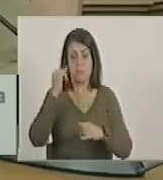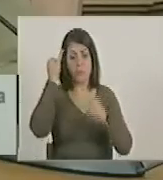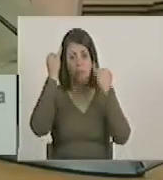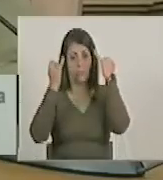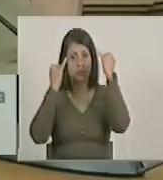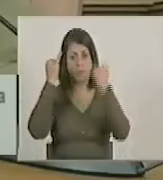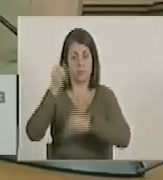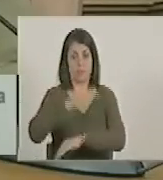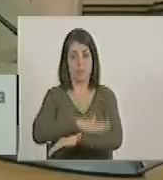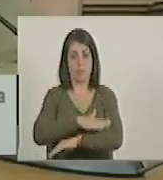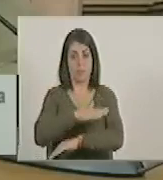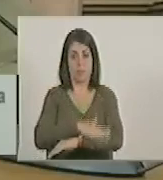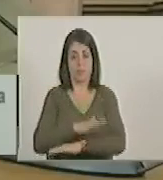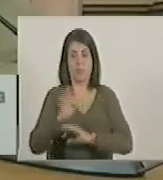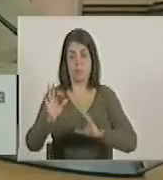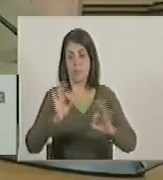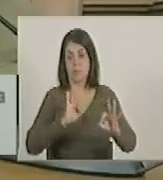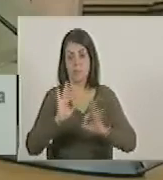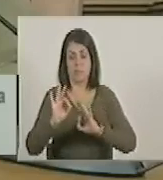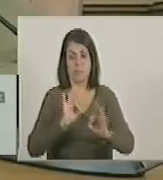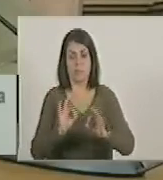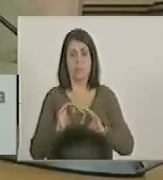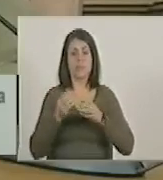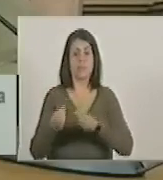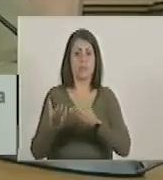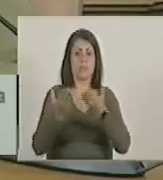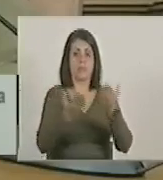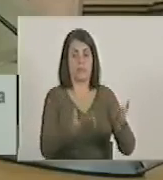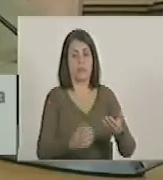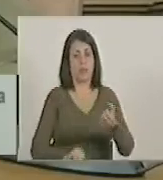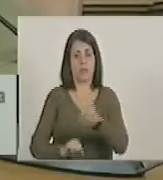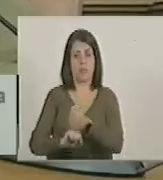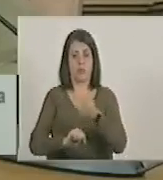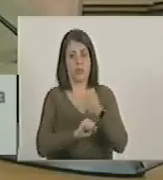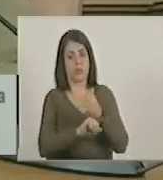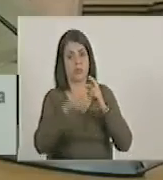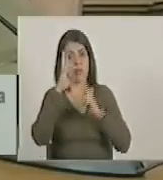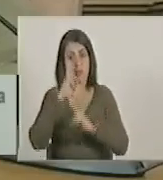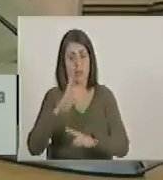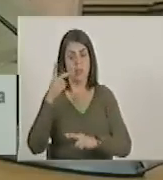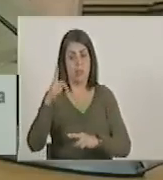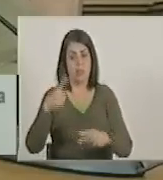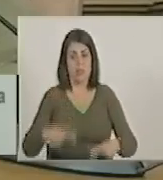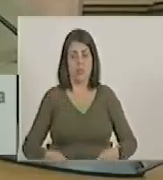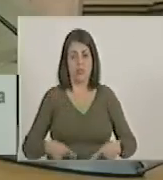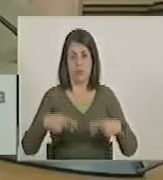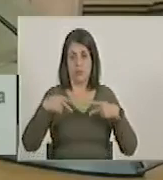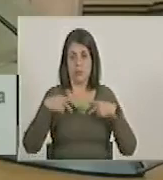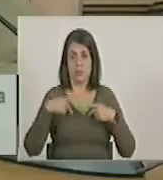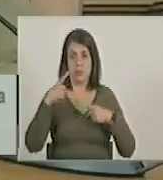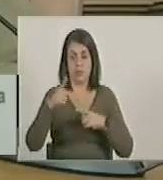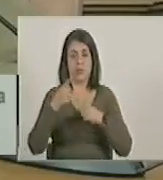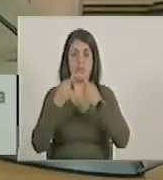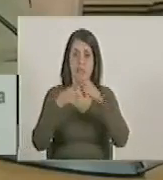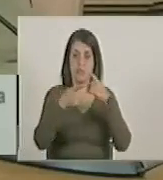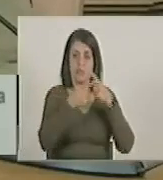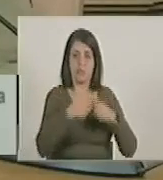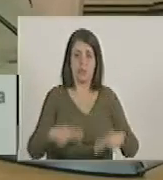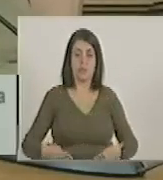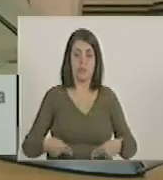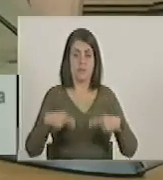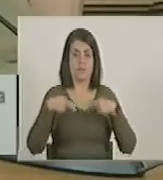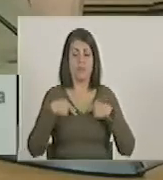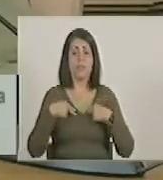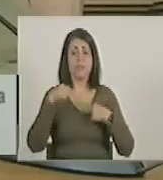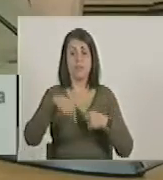creatividad, actitudes y capacidades, dirigida a reforzar el respeto de los derechos humanos y la diversidad humana.